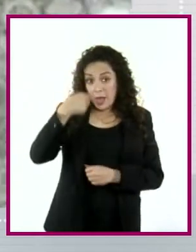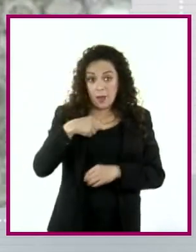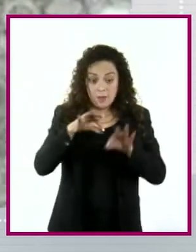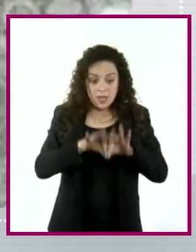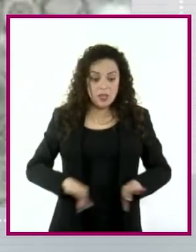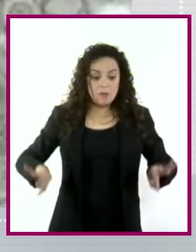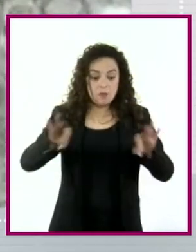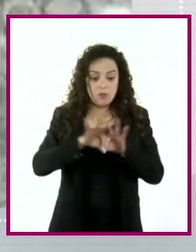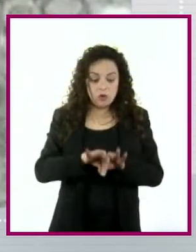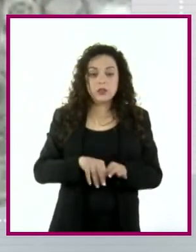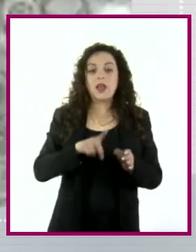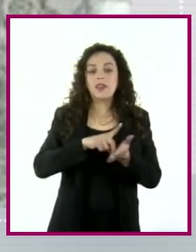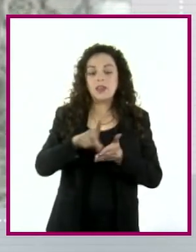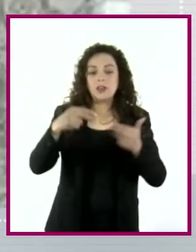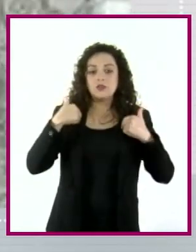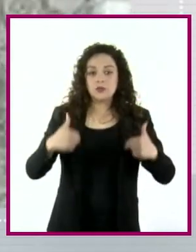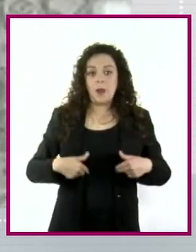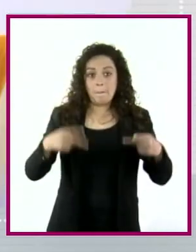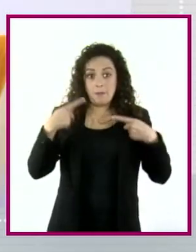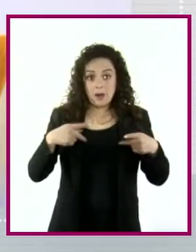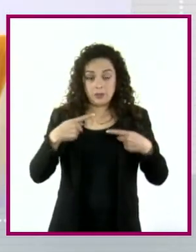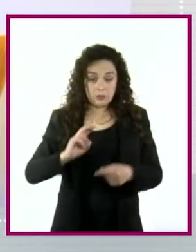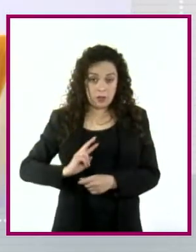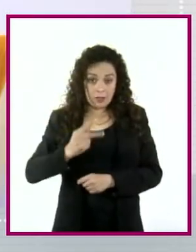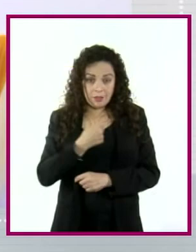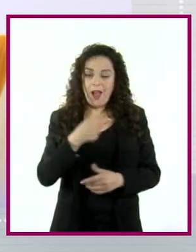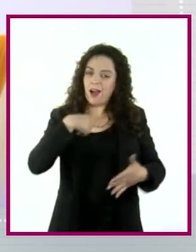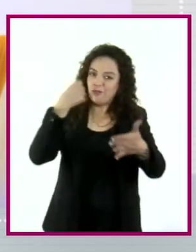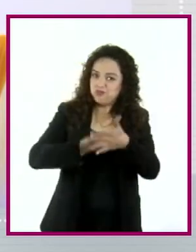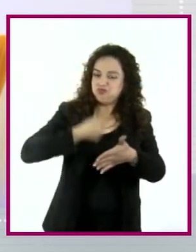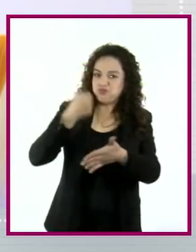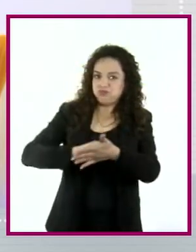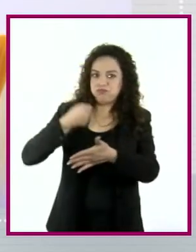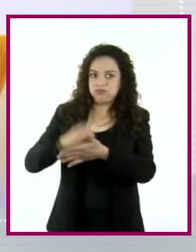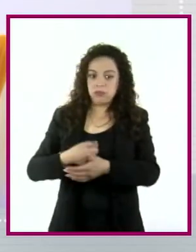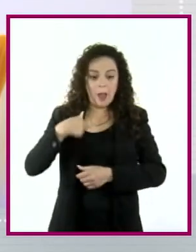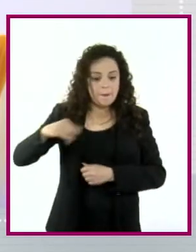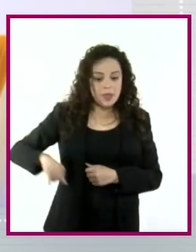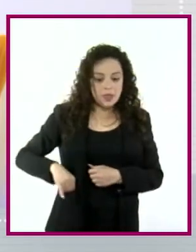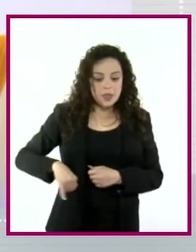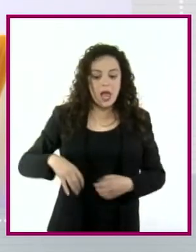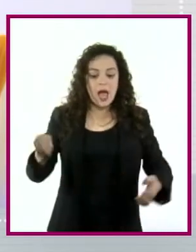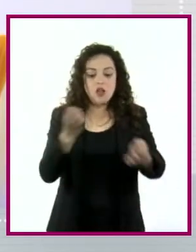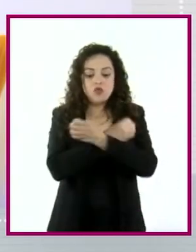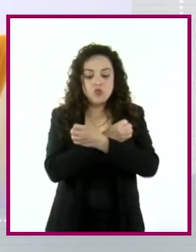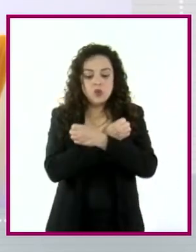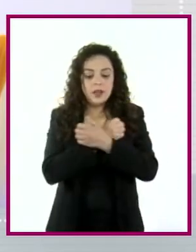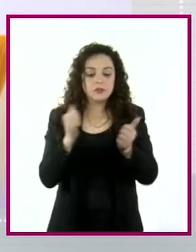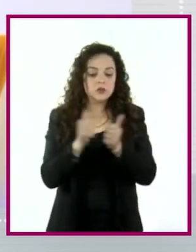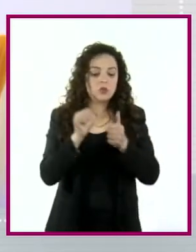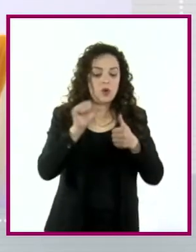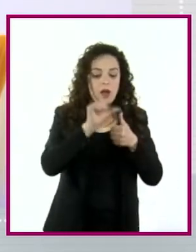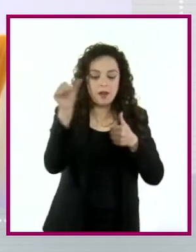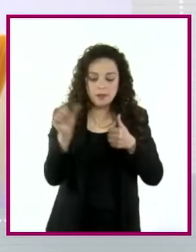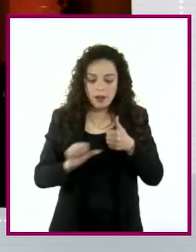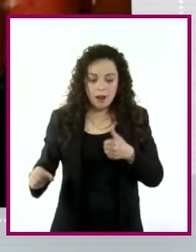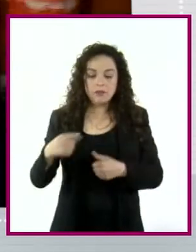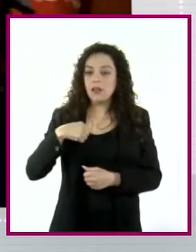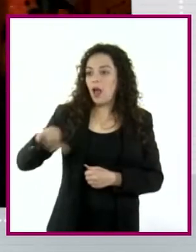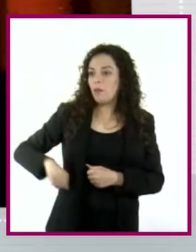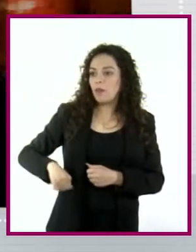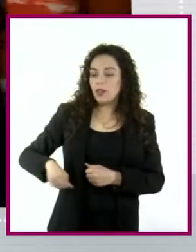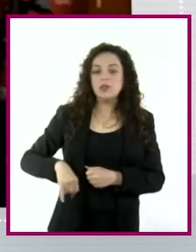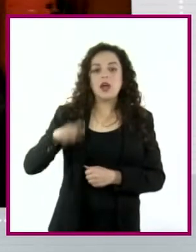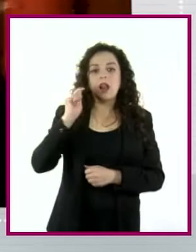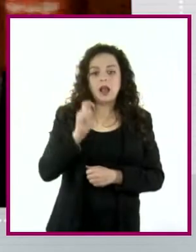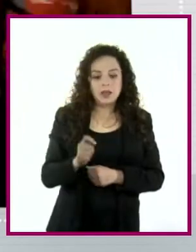luchar por los derechos humanos de las personas trans. Y a mí me interesa mucho la educación artística, me interesa aparecer en